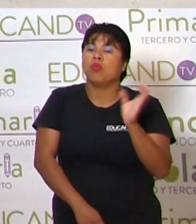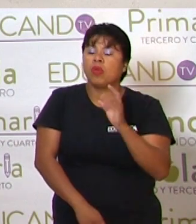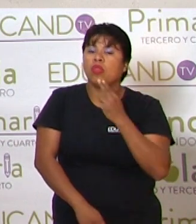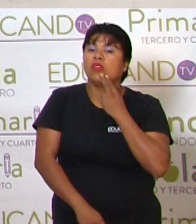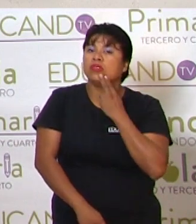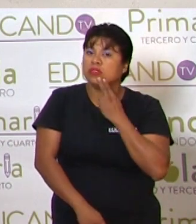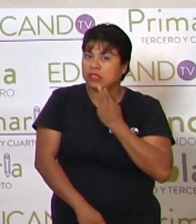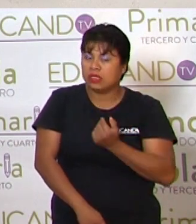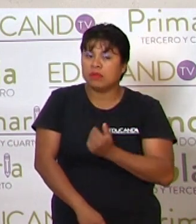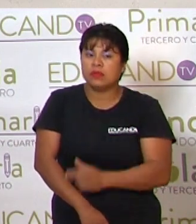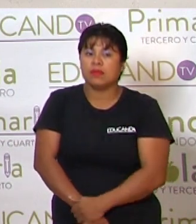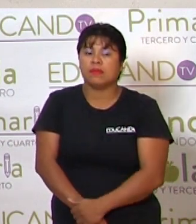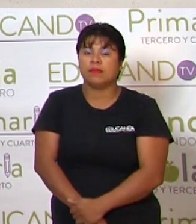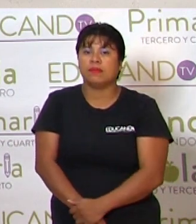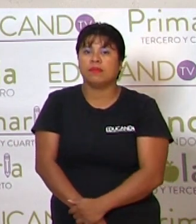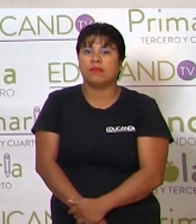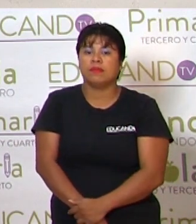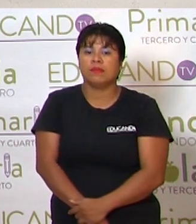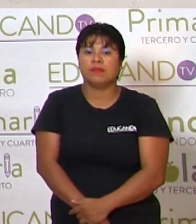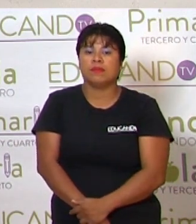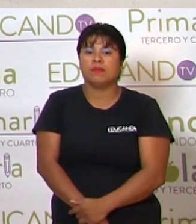funcionan